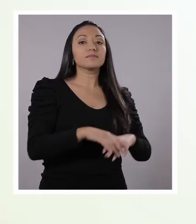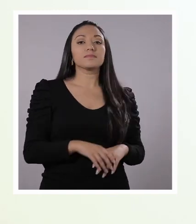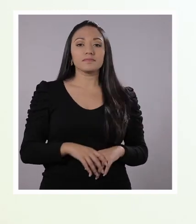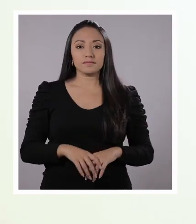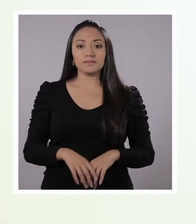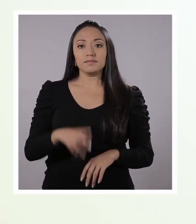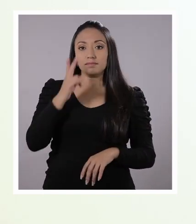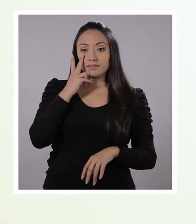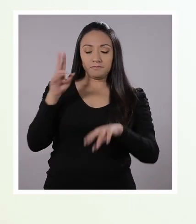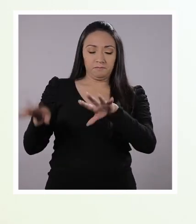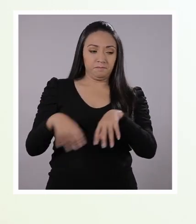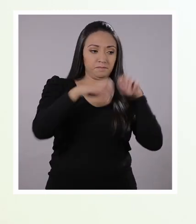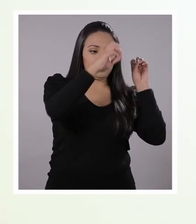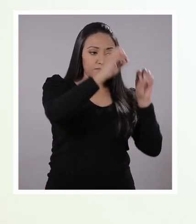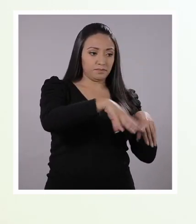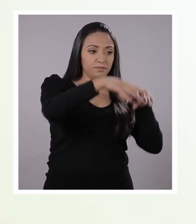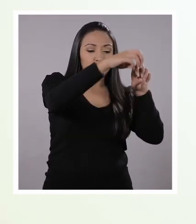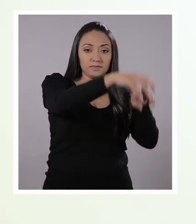esta partitura.